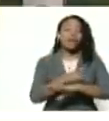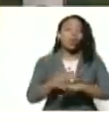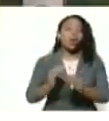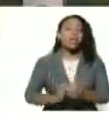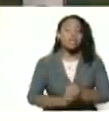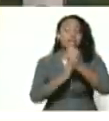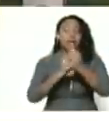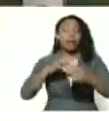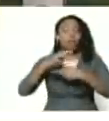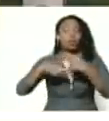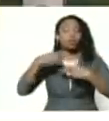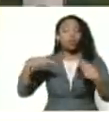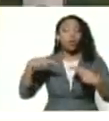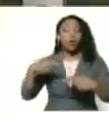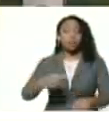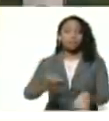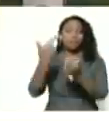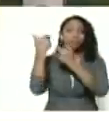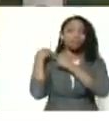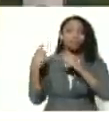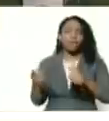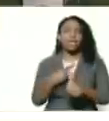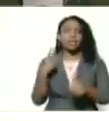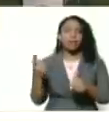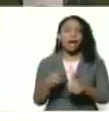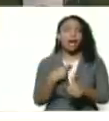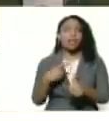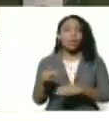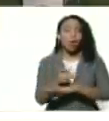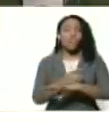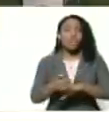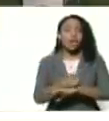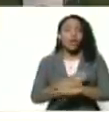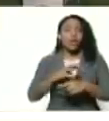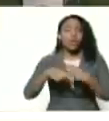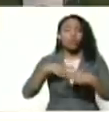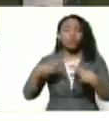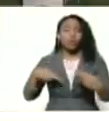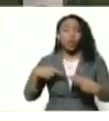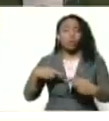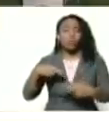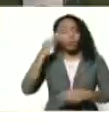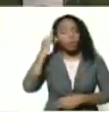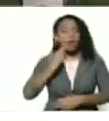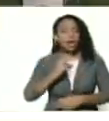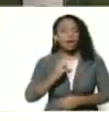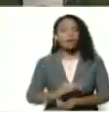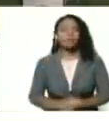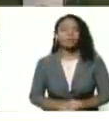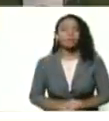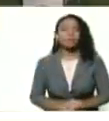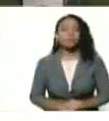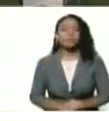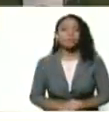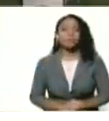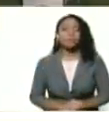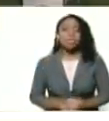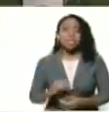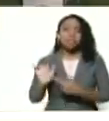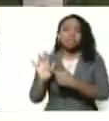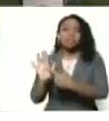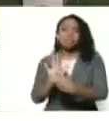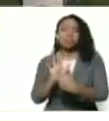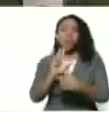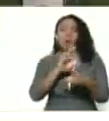líder revolucionario, responsable principal del gobierno y de la revolución bolivariana. Si nos planteamos